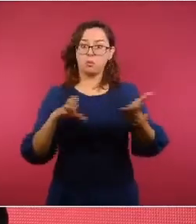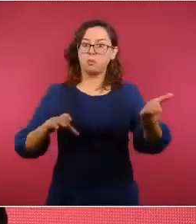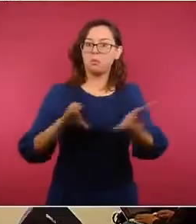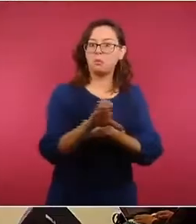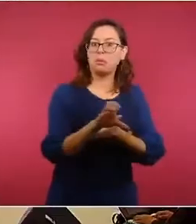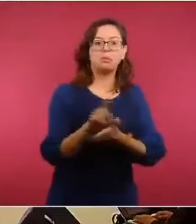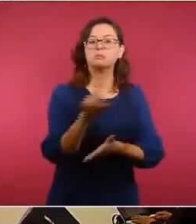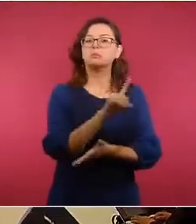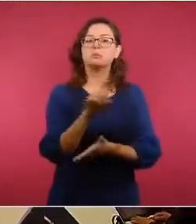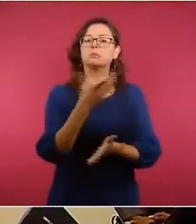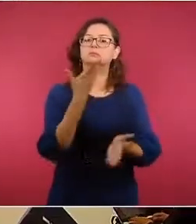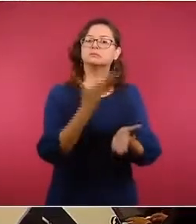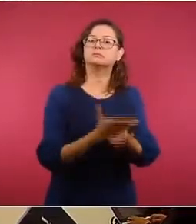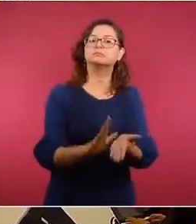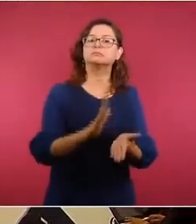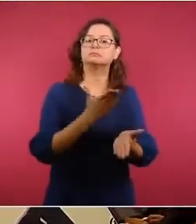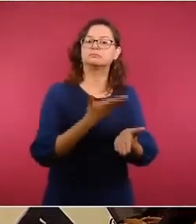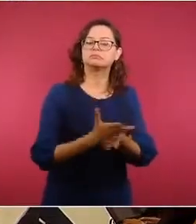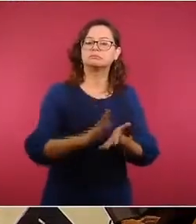cerca de